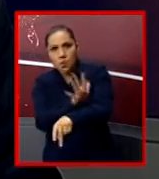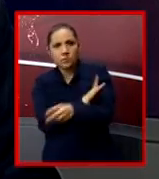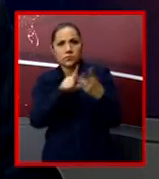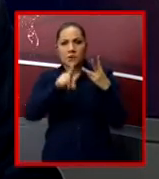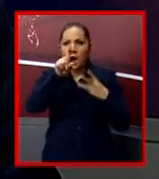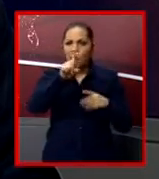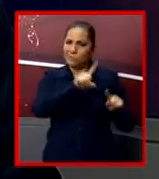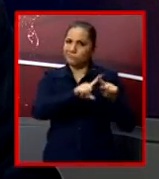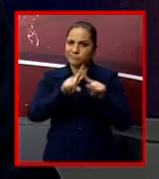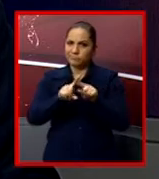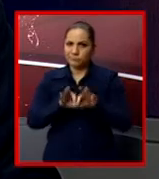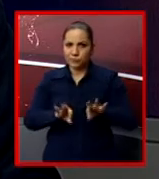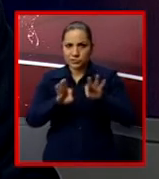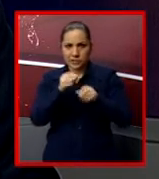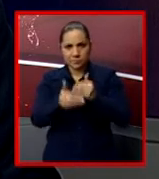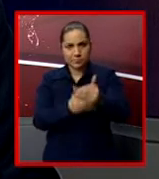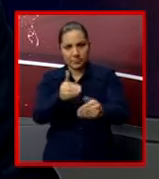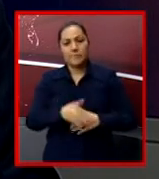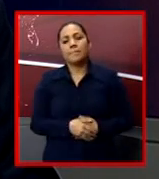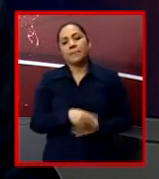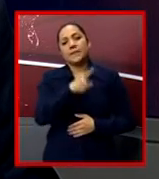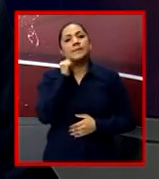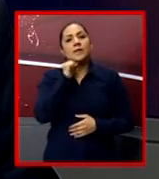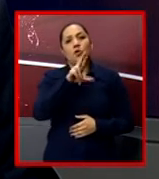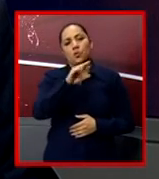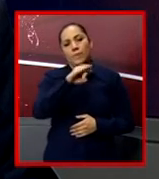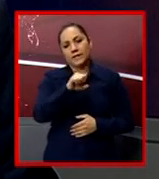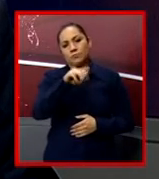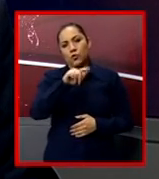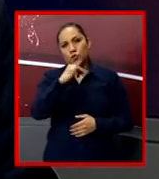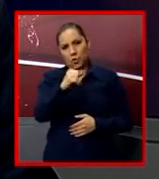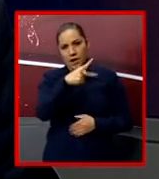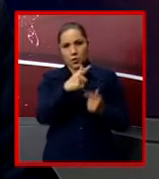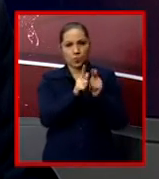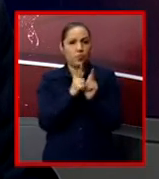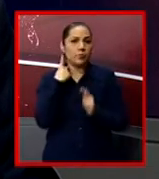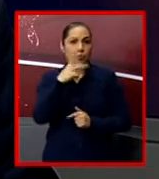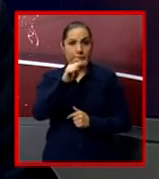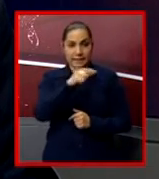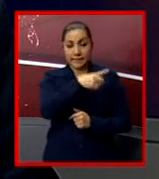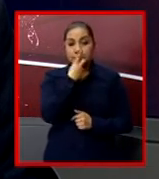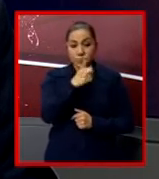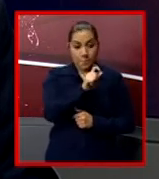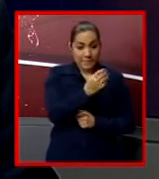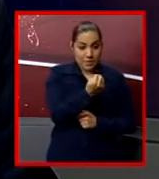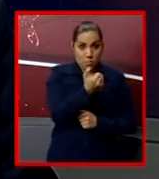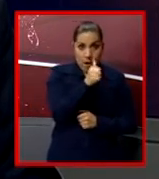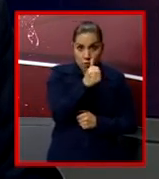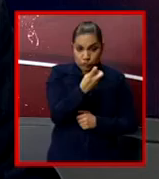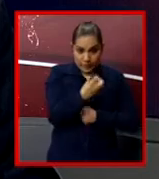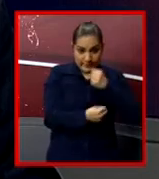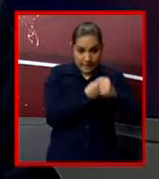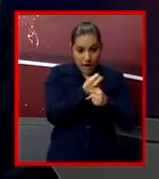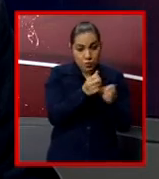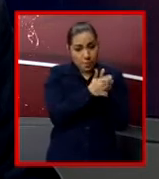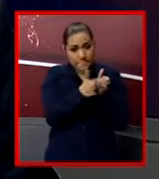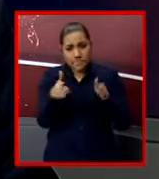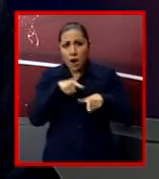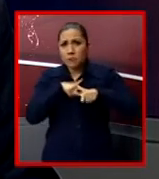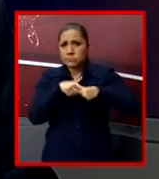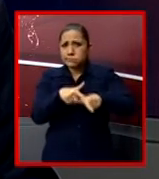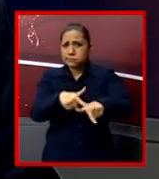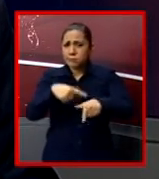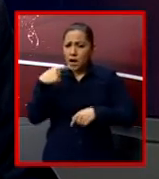El senador Ángel Benjamín Robles Montoya del Partido del Trabajo recordó que a partir del 29 de agosto del presente año no ha dejado de llover